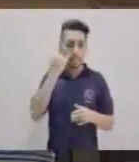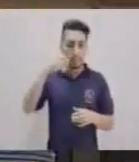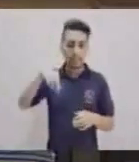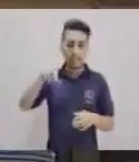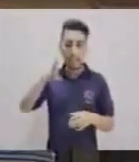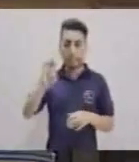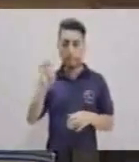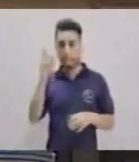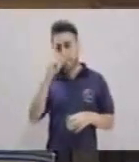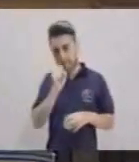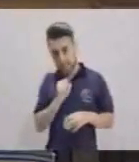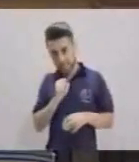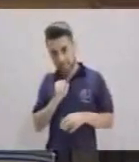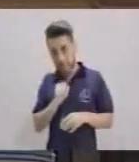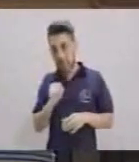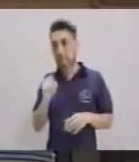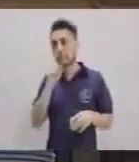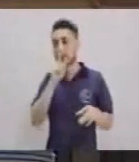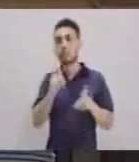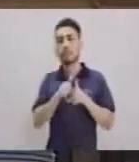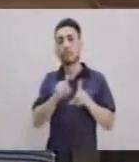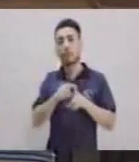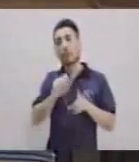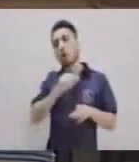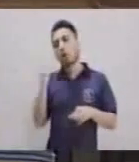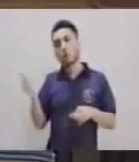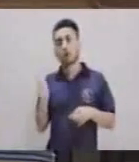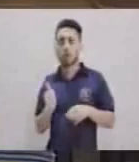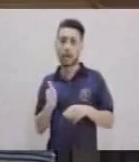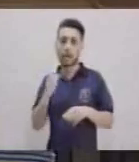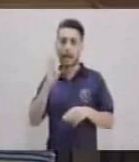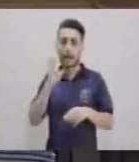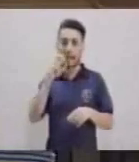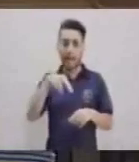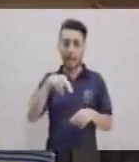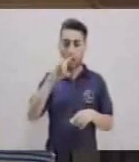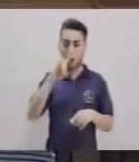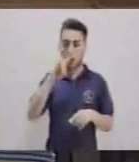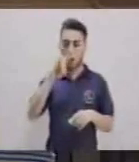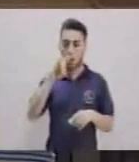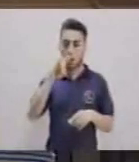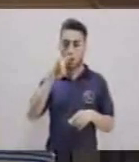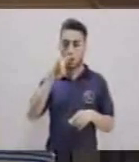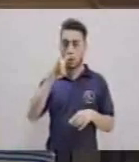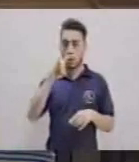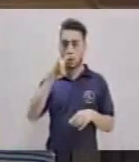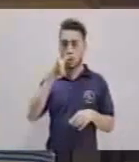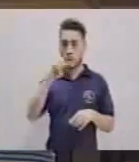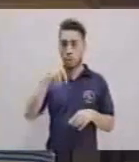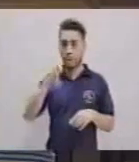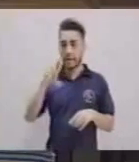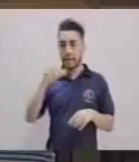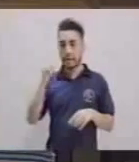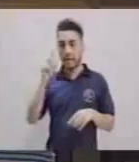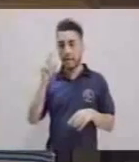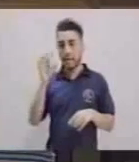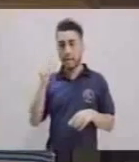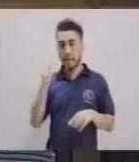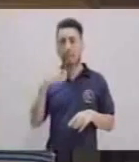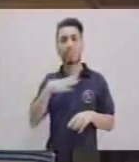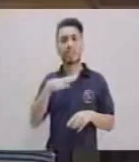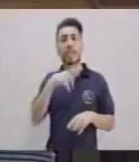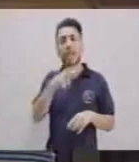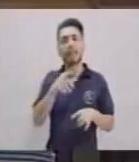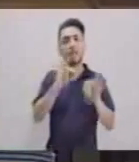ciprés, y también existe una madera que se llama madera aglomerada, en donde el producto MDF puede ser una buena superficie también para